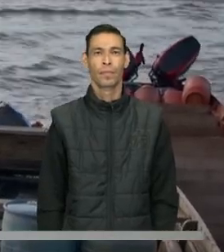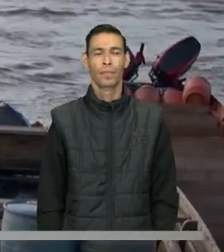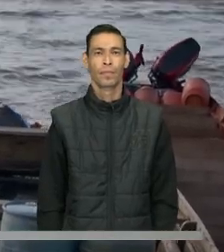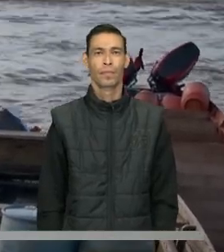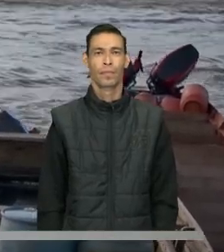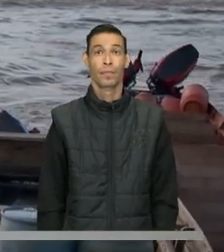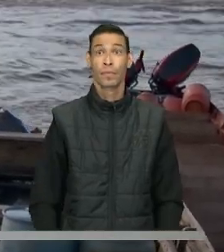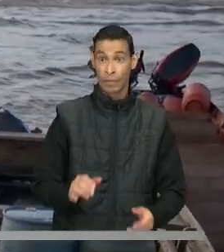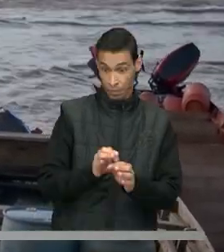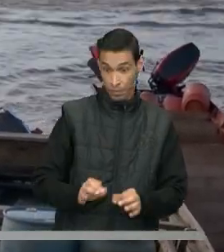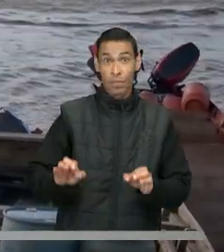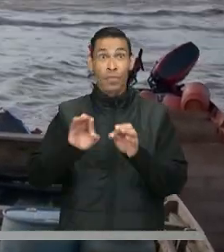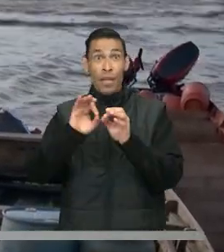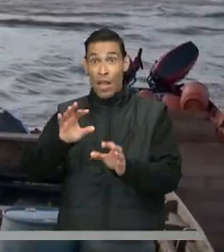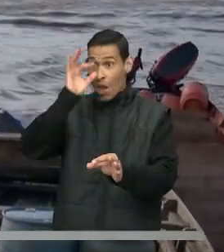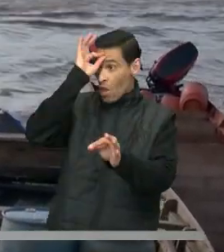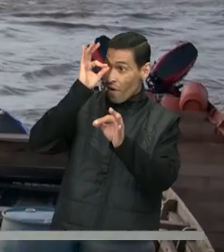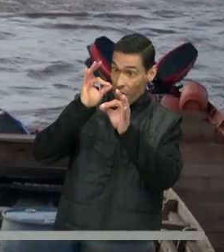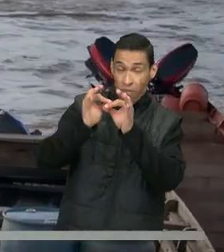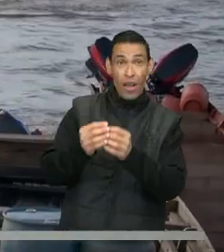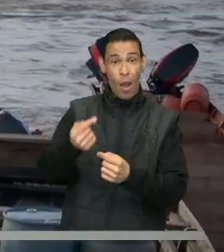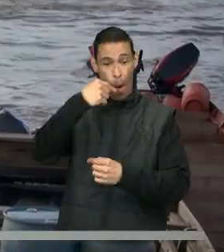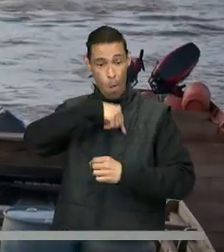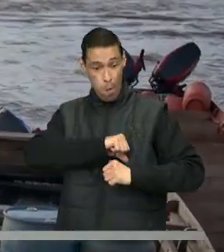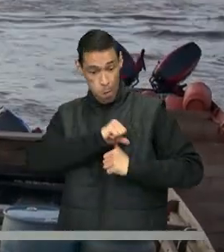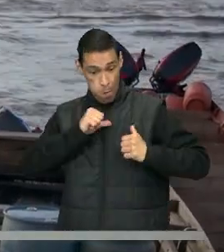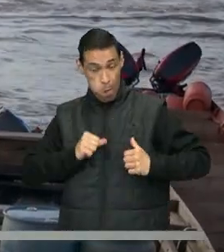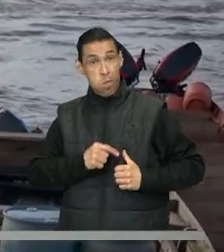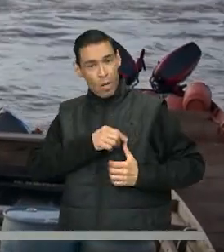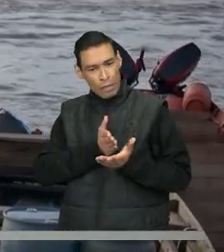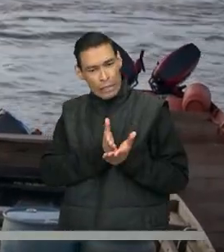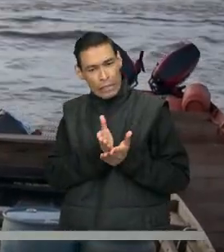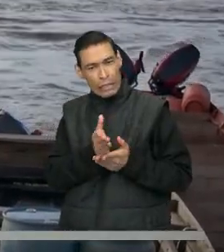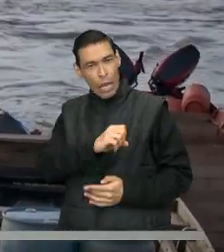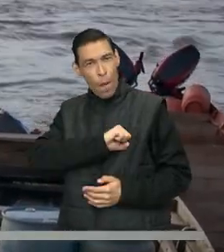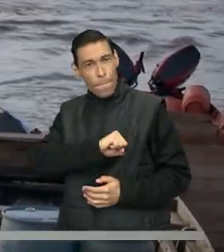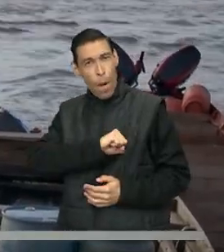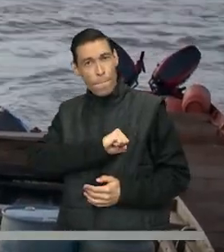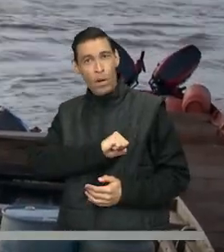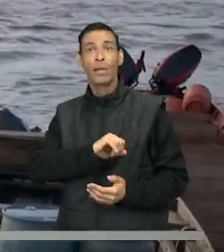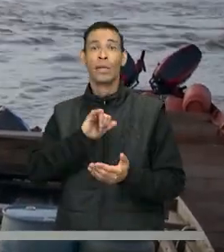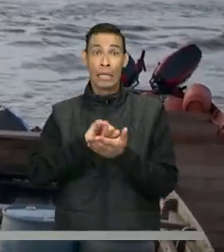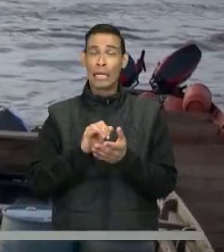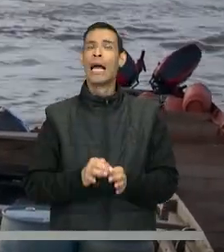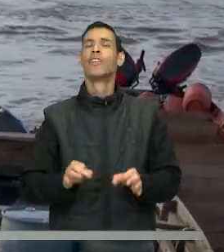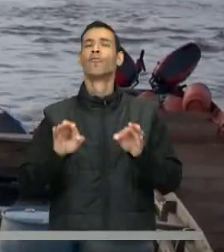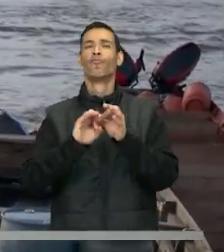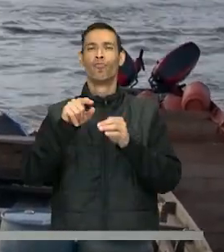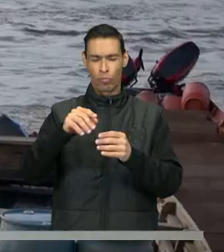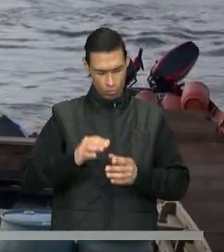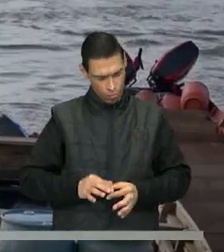Mantener la fe y hacer que siga palpitando en cada uno de sus corazones es una de las claves en